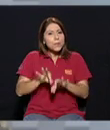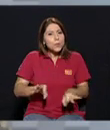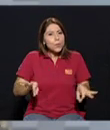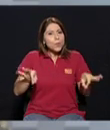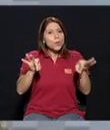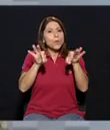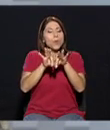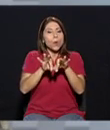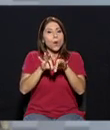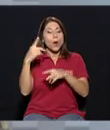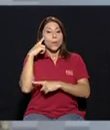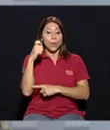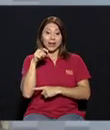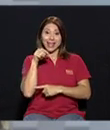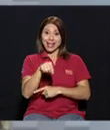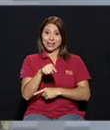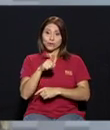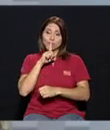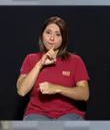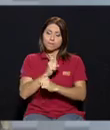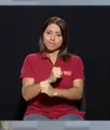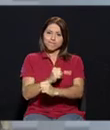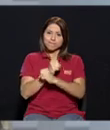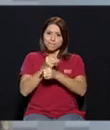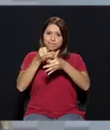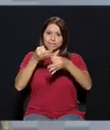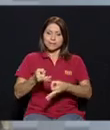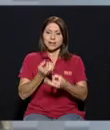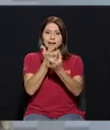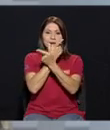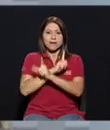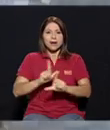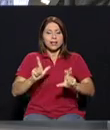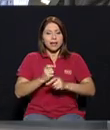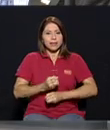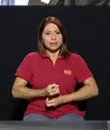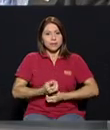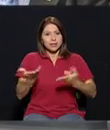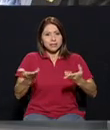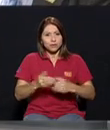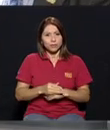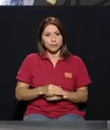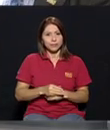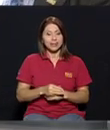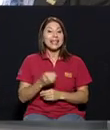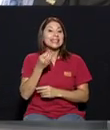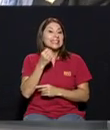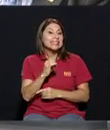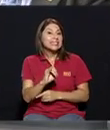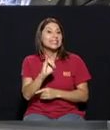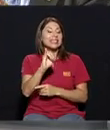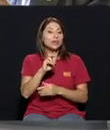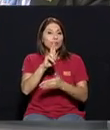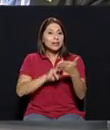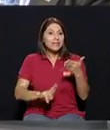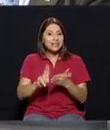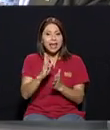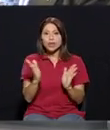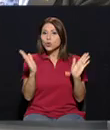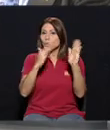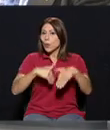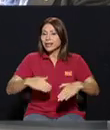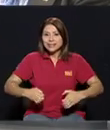importantísima porque es lo que garantiza la libertad de expresión. Si en la universidad no